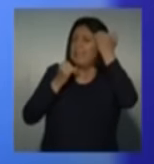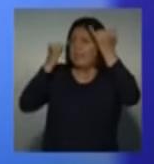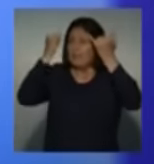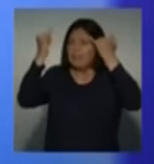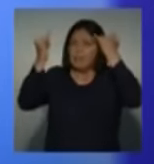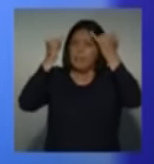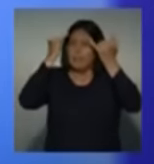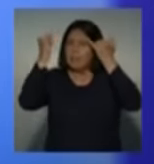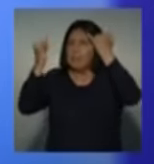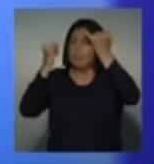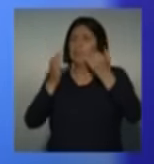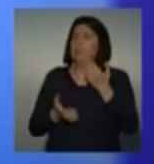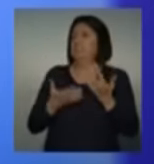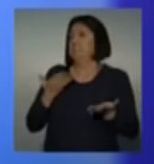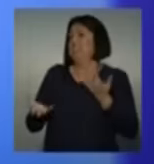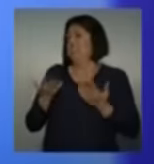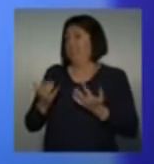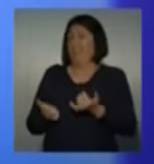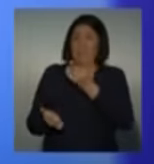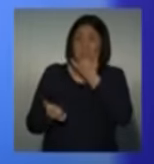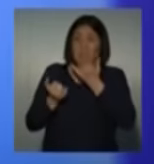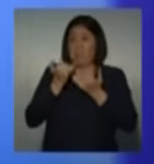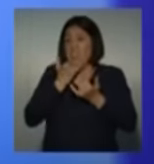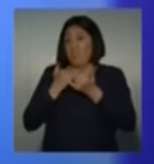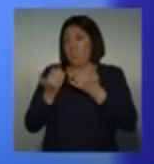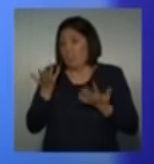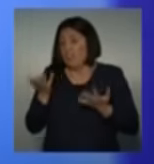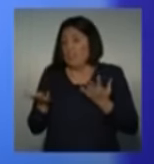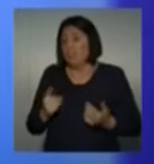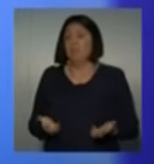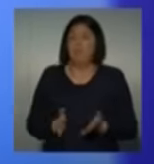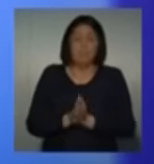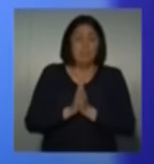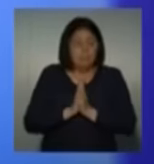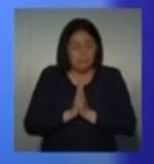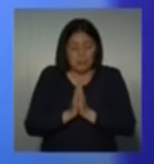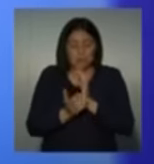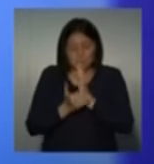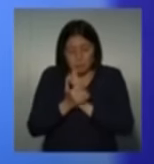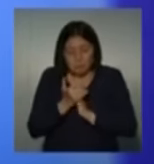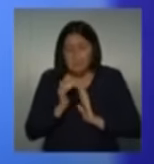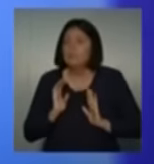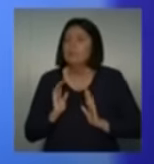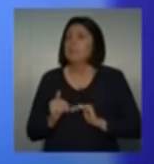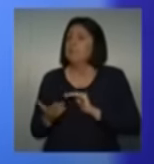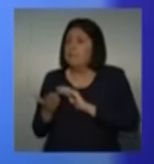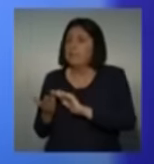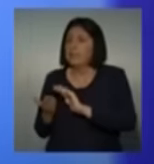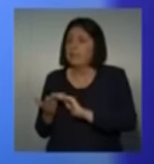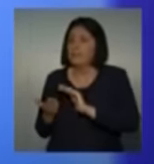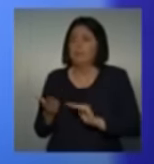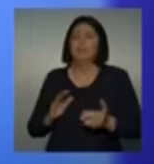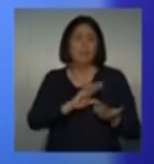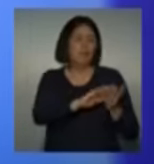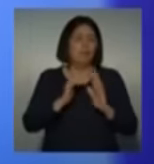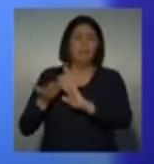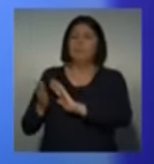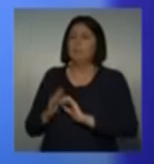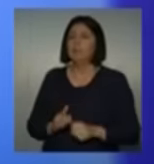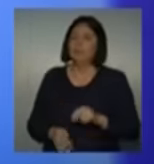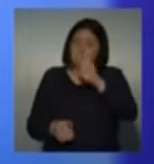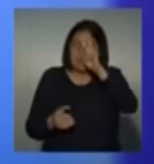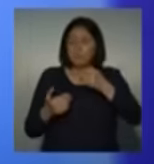ella, quizá he cometido errores y pido humildemente perdón al pueblo de Perú si lo he